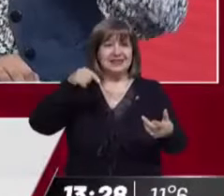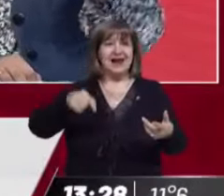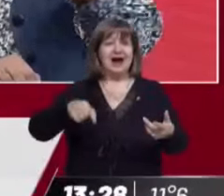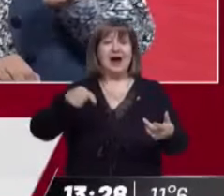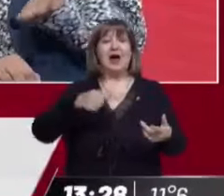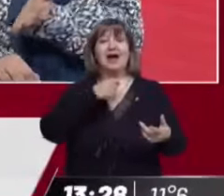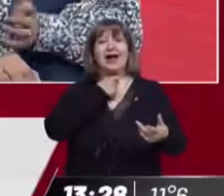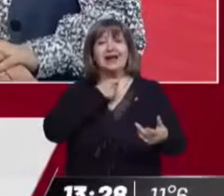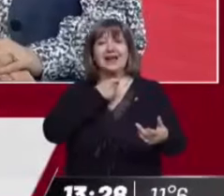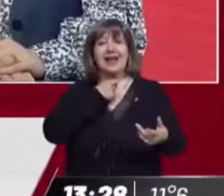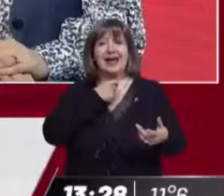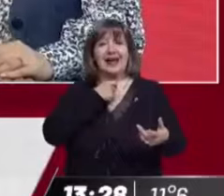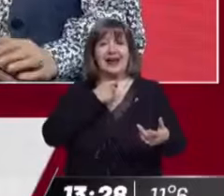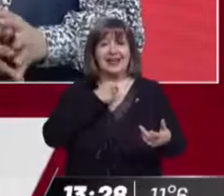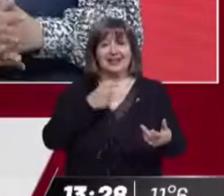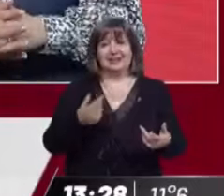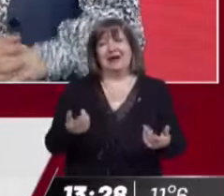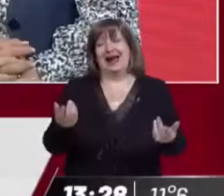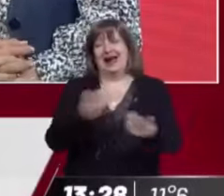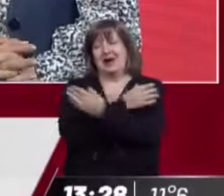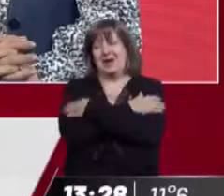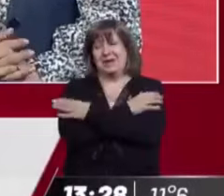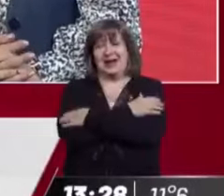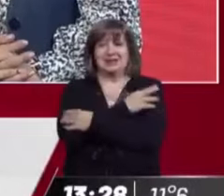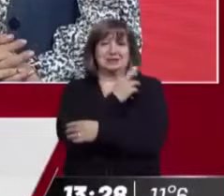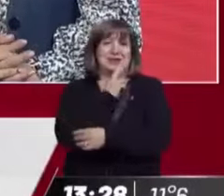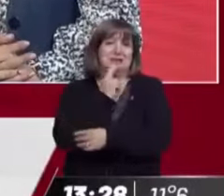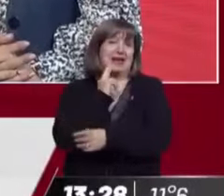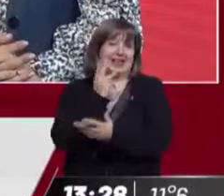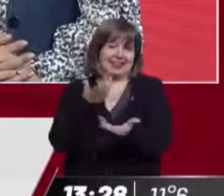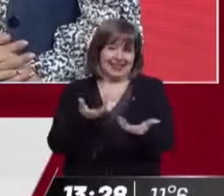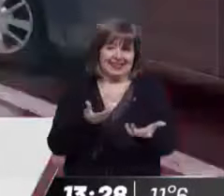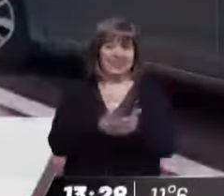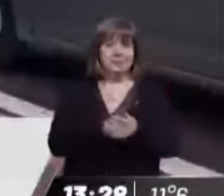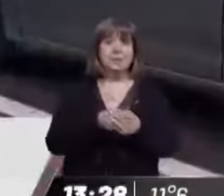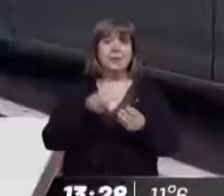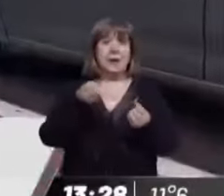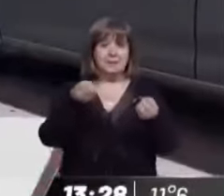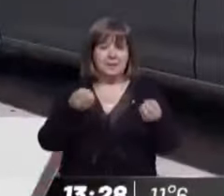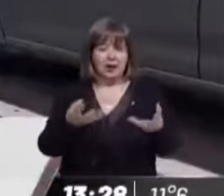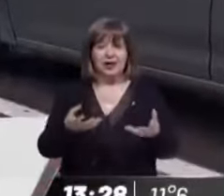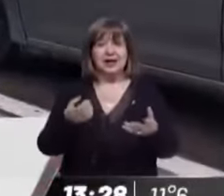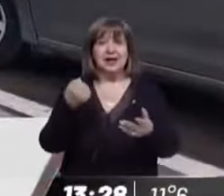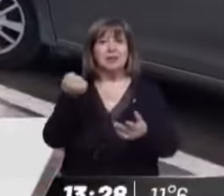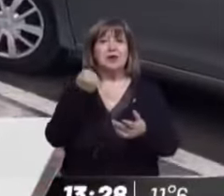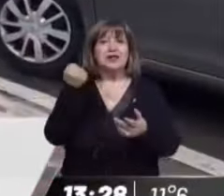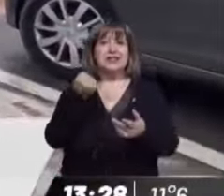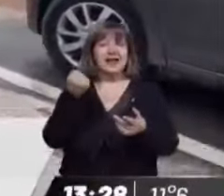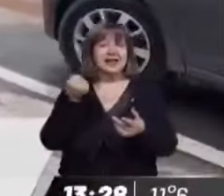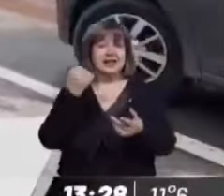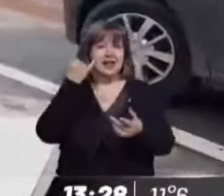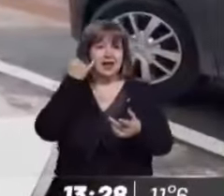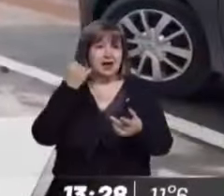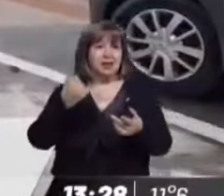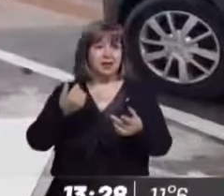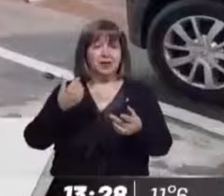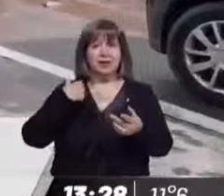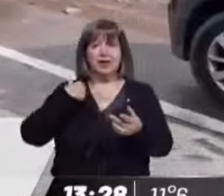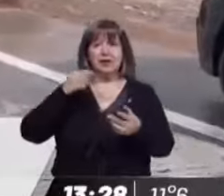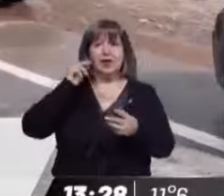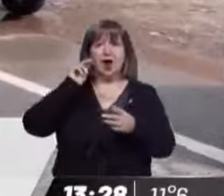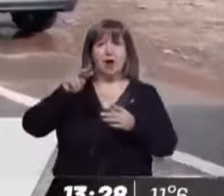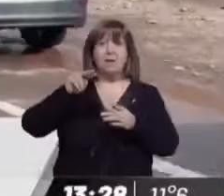gente un abrazo para sabes por qué eso es importante porque es la diferencia entre ver la